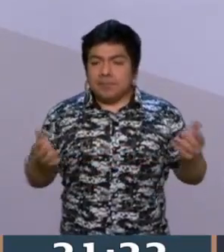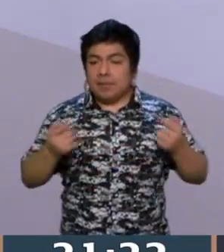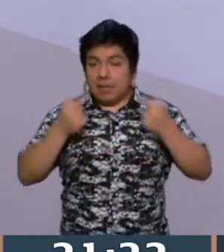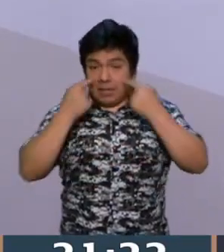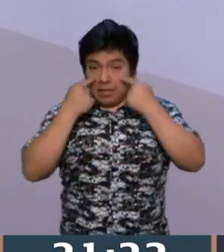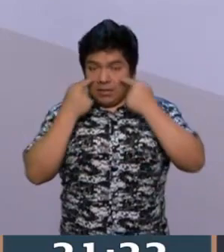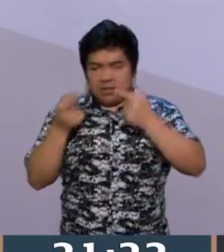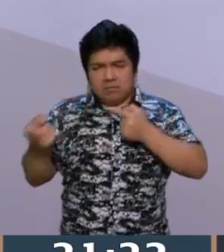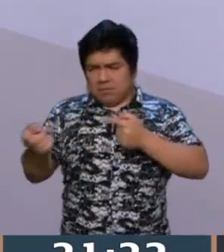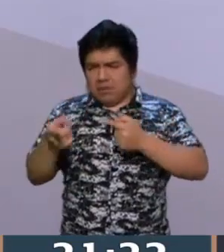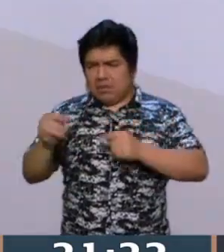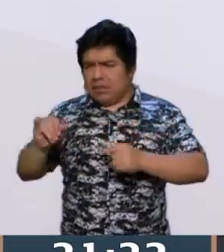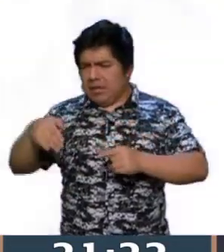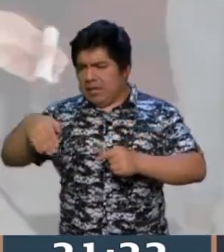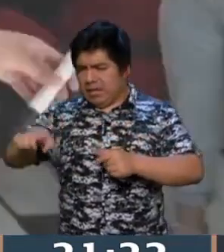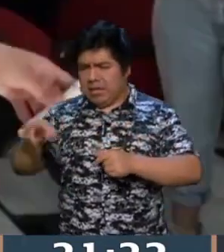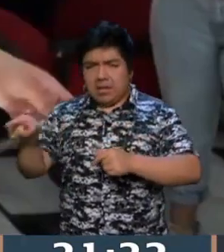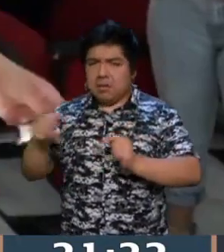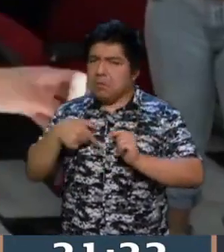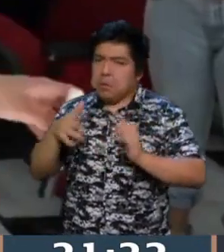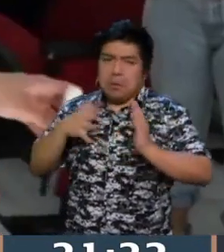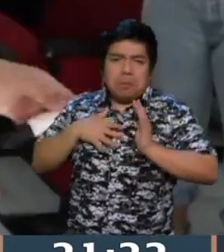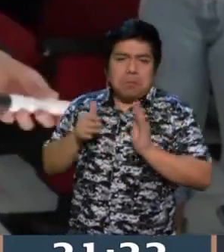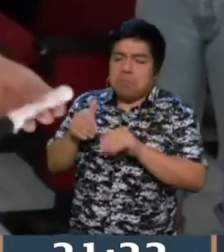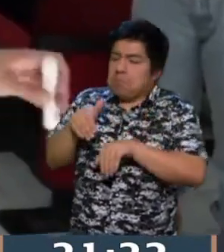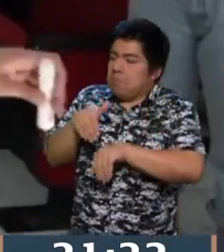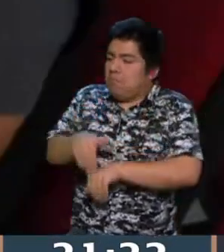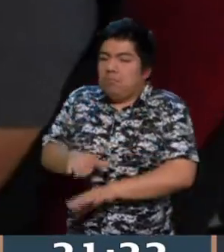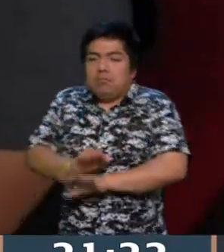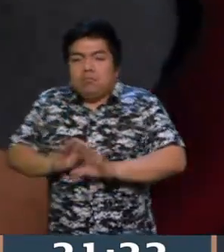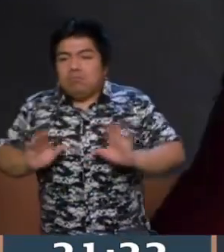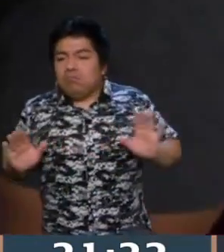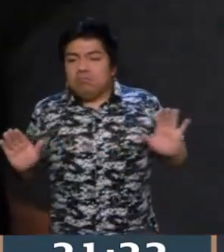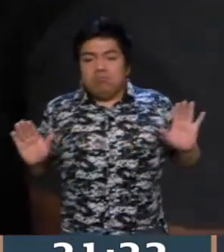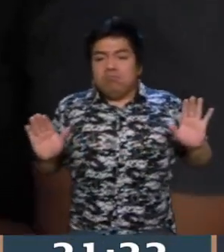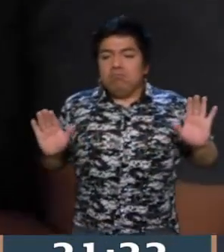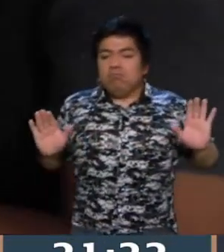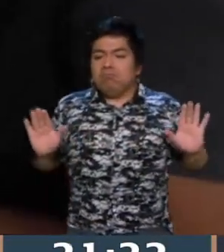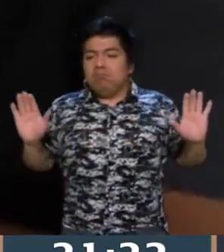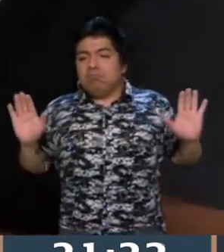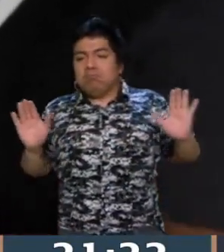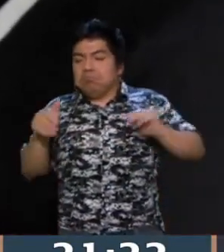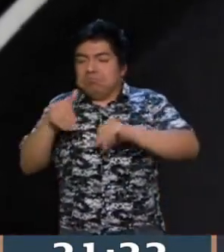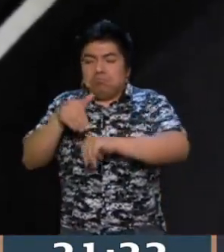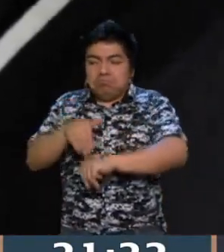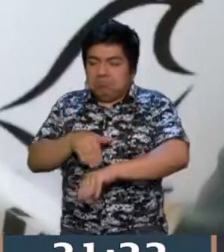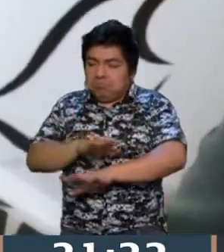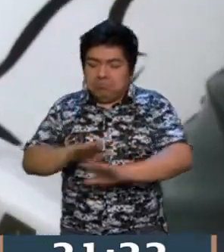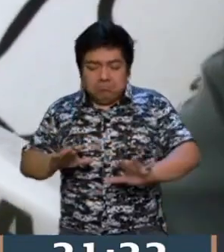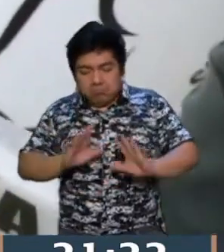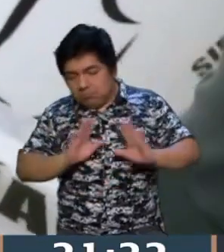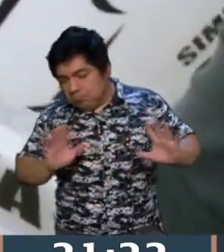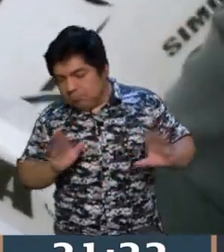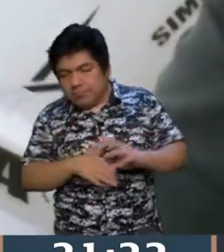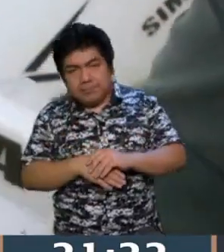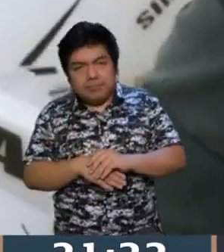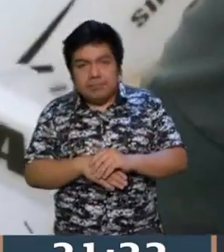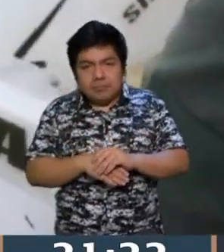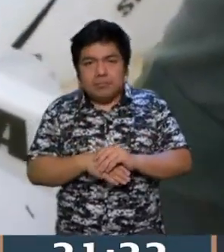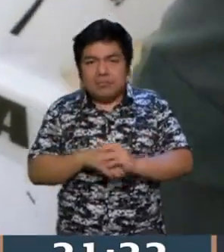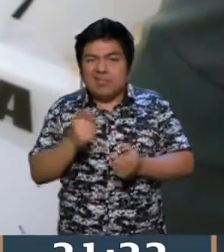que acatar las decisiones del Instituto Electoral, en eso lo haremos. Claro. Se habla ahí de una serie